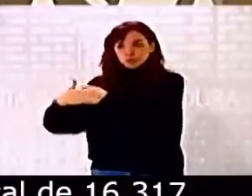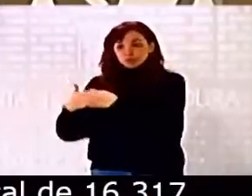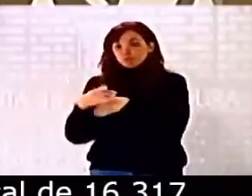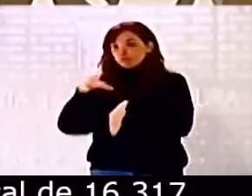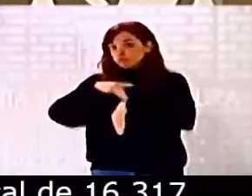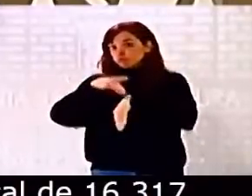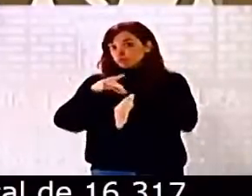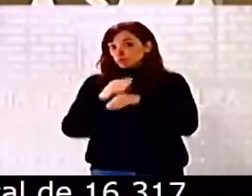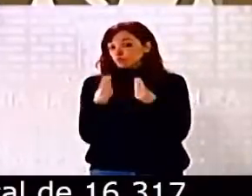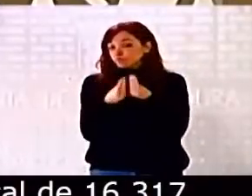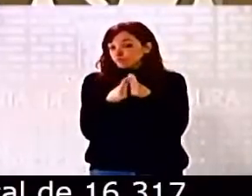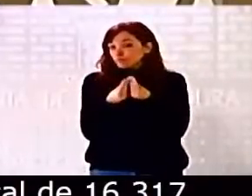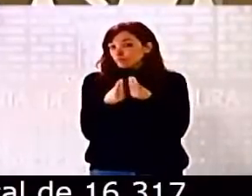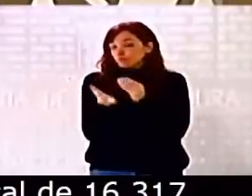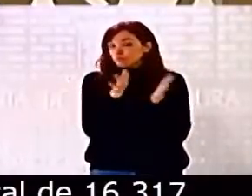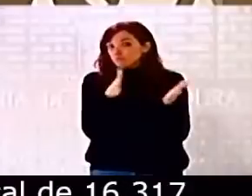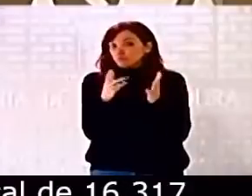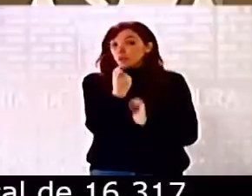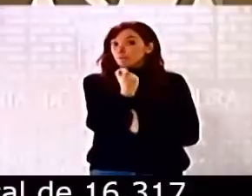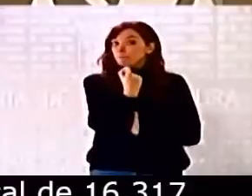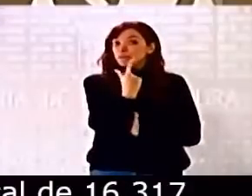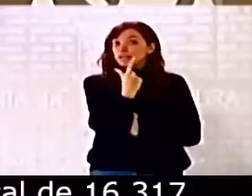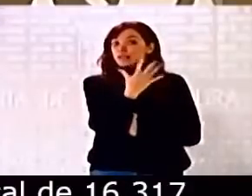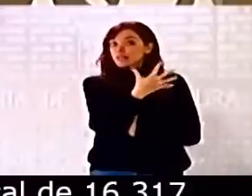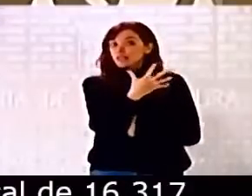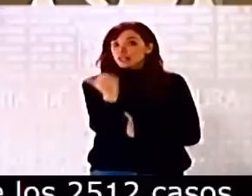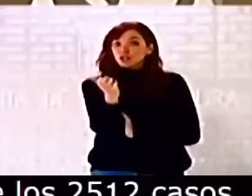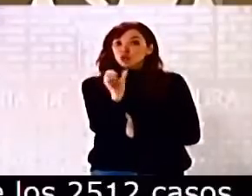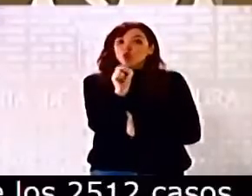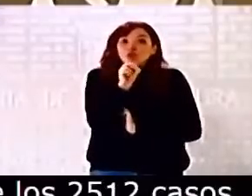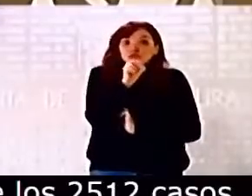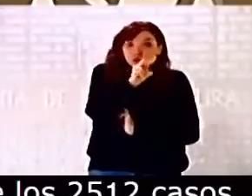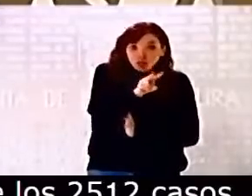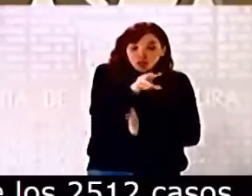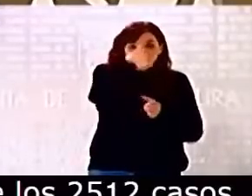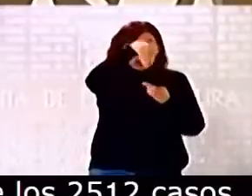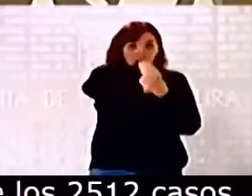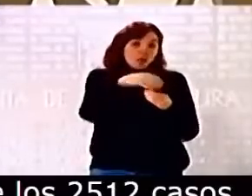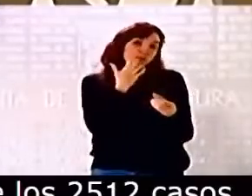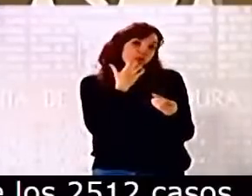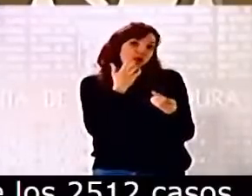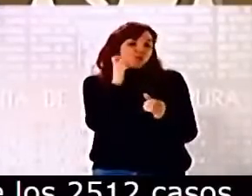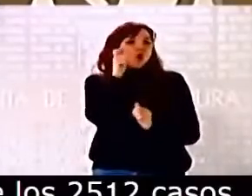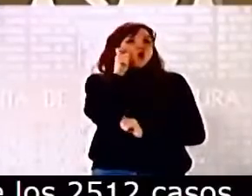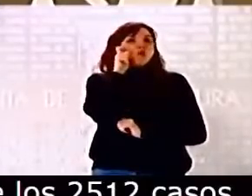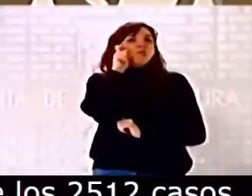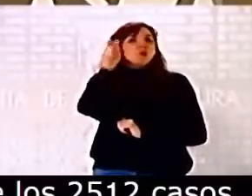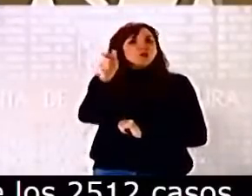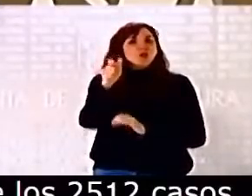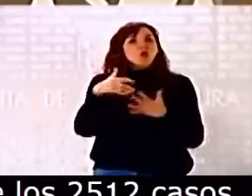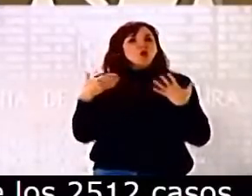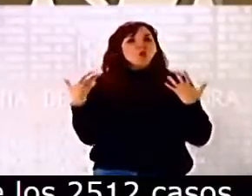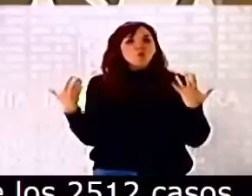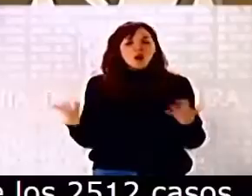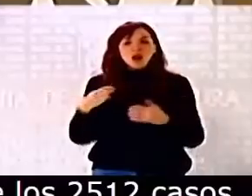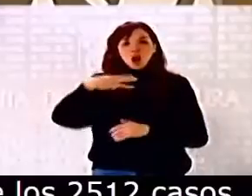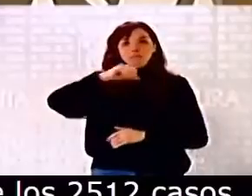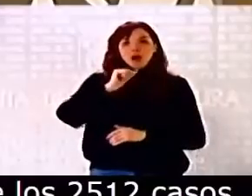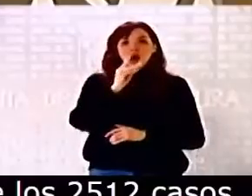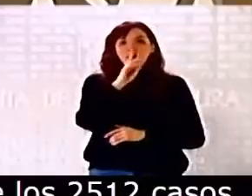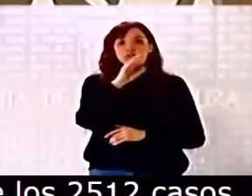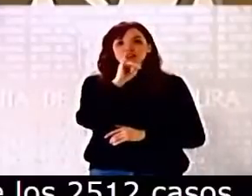rondan desde los 2.512 casos por 100.000 habitantes que tiene la localidad de